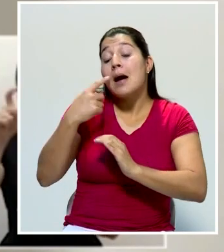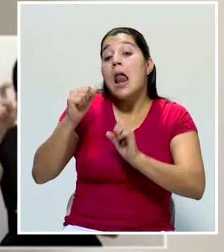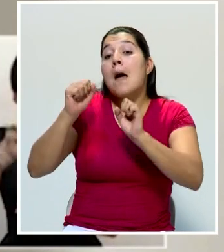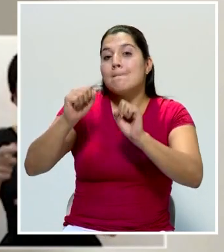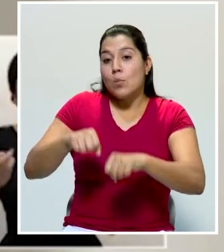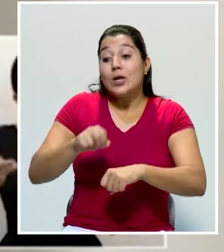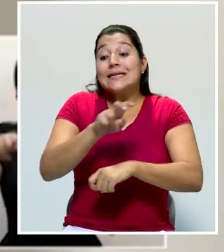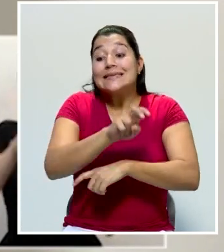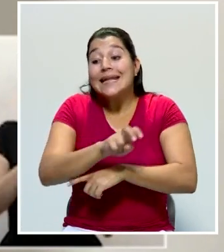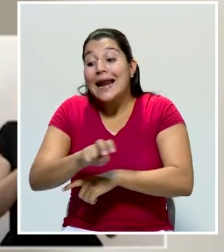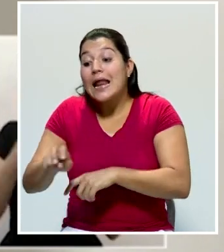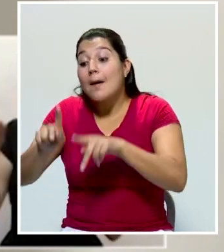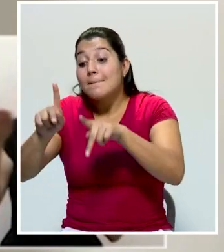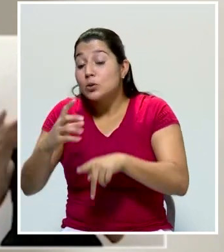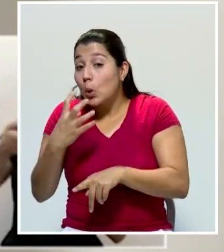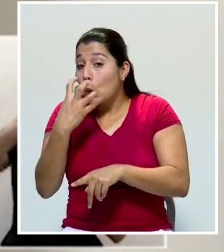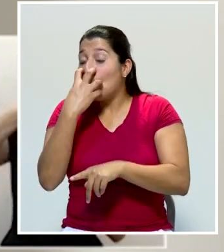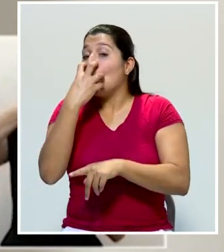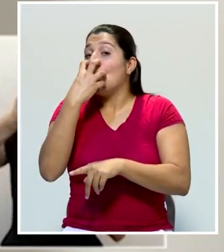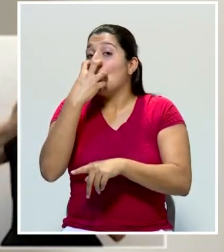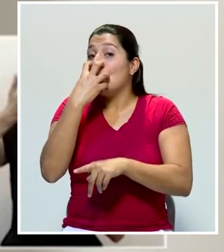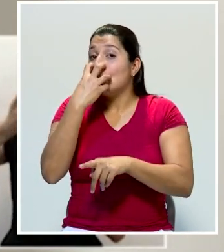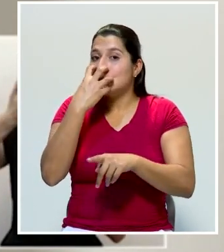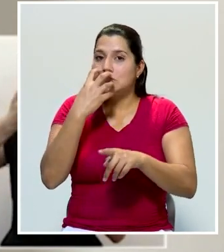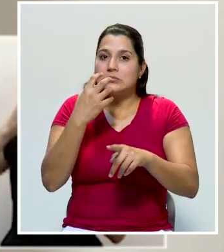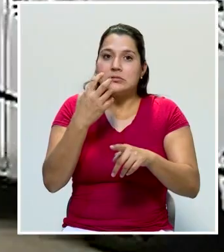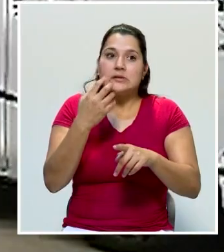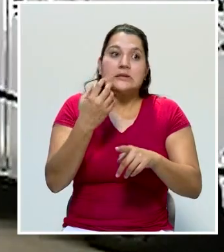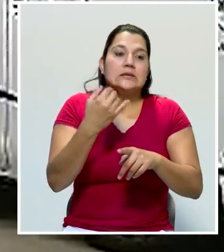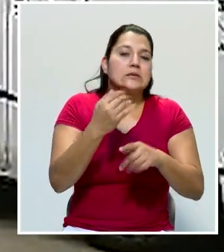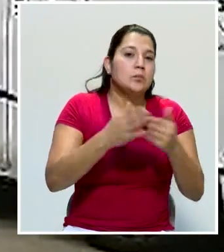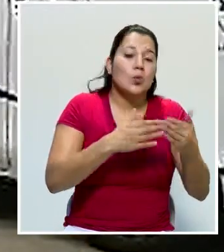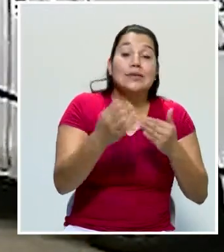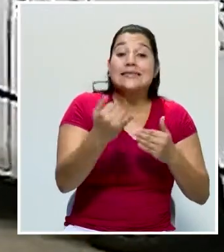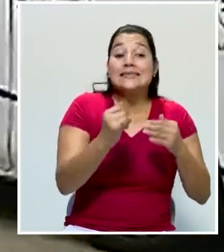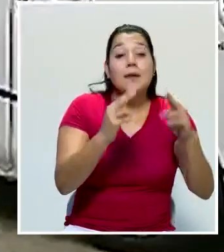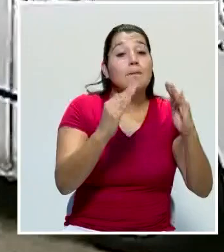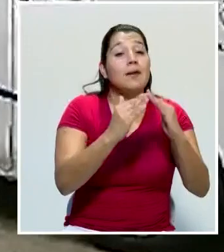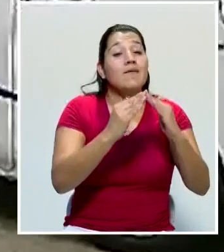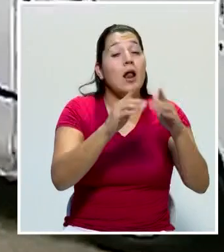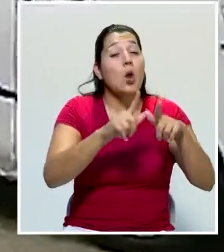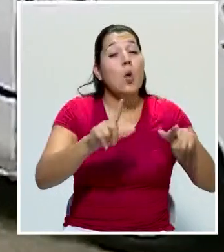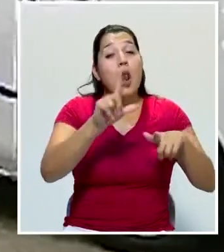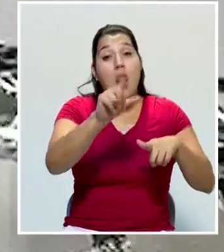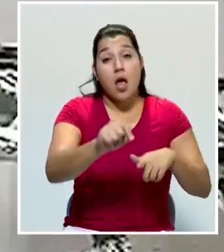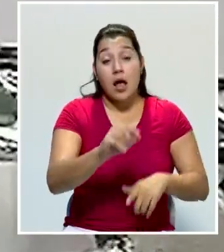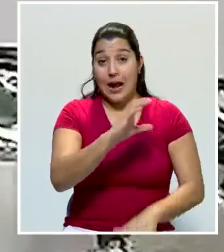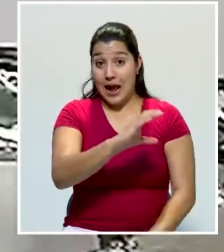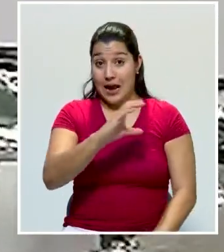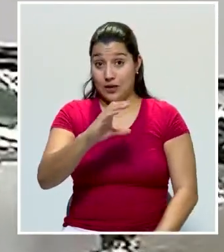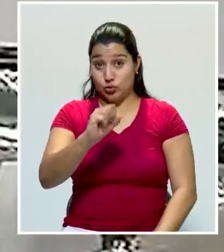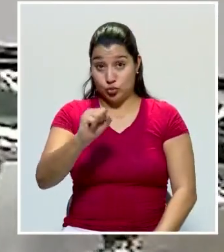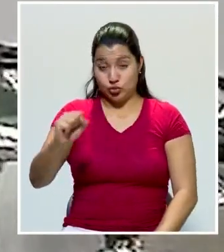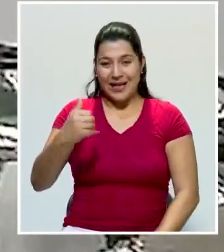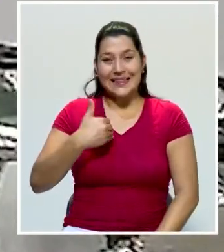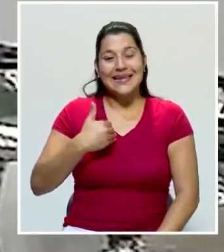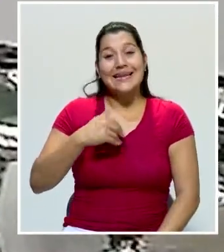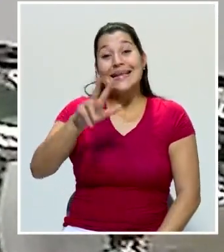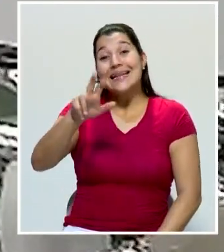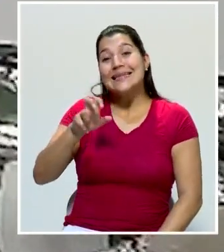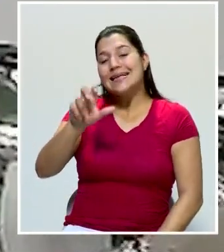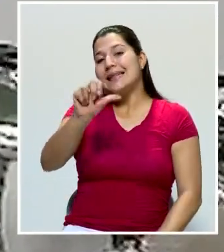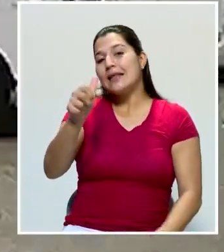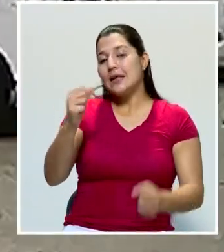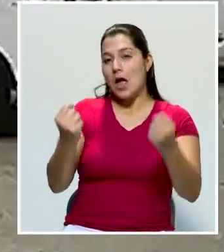con oxígeno de las zonas más remotas del país. La Caja Costarricense del Seguro Social cuenta con 310 unidades